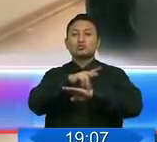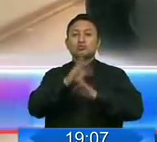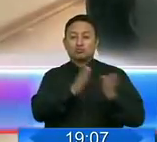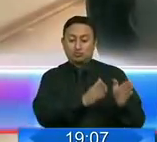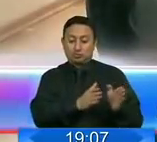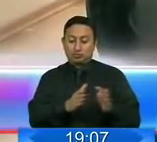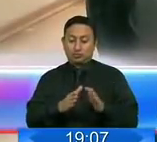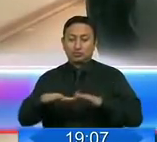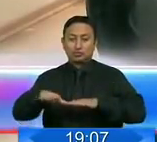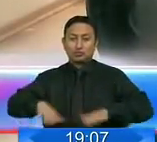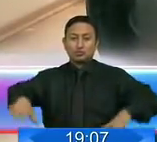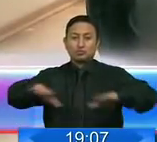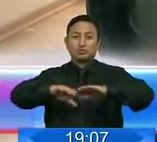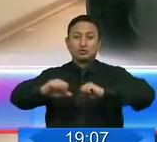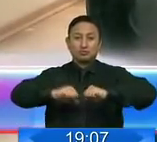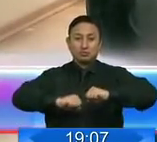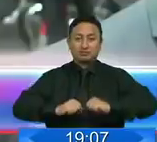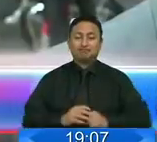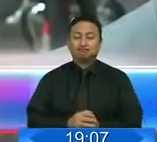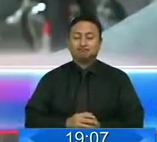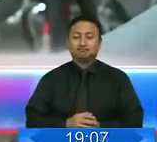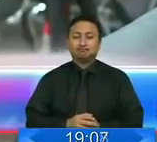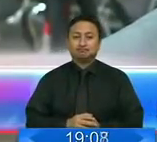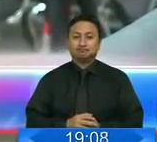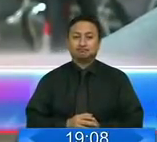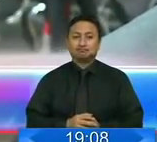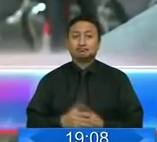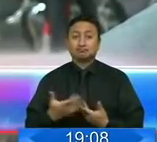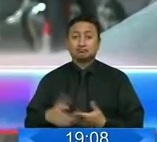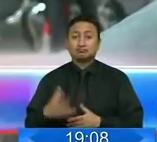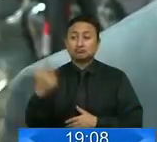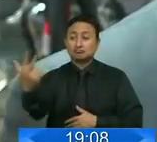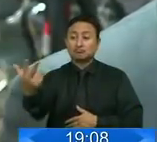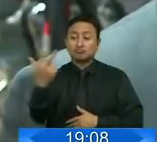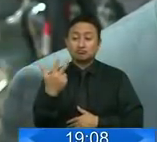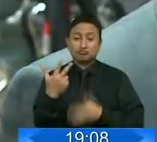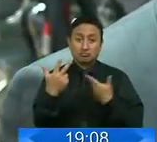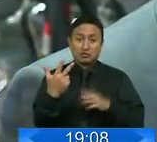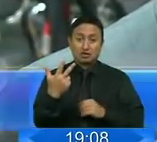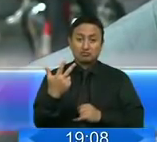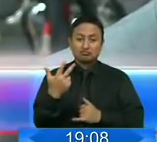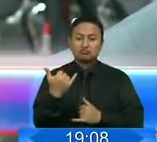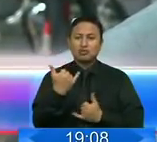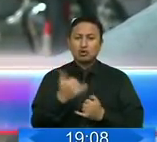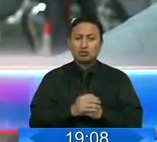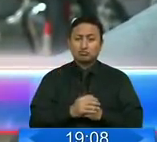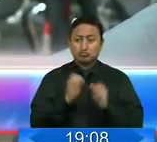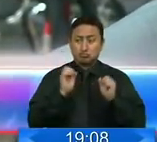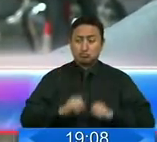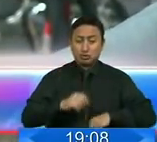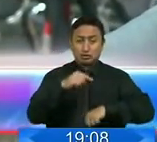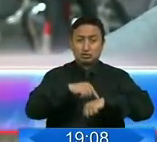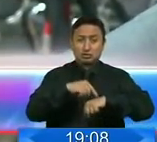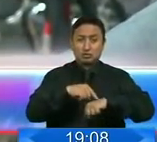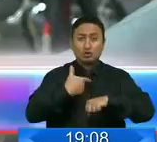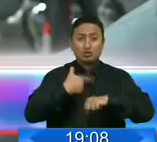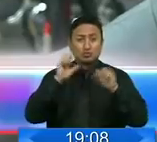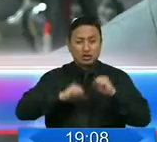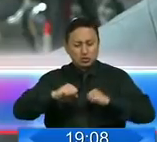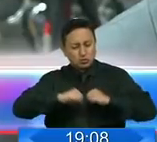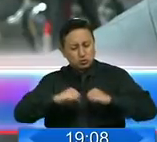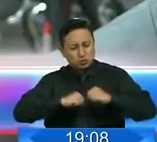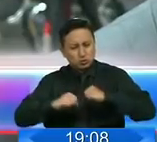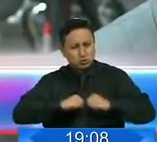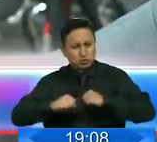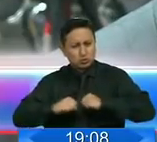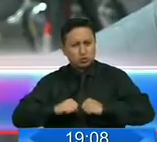territorial, uso y gestión del suelo. Nos ha mandado la terna. Vamos a ver los tiempos. Si es que alcanzamos, vamos a hacer todo lo posible.